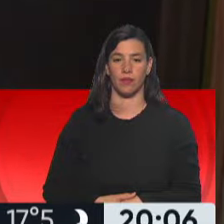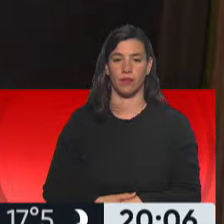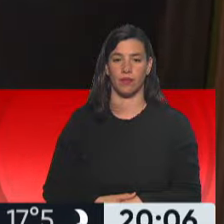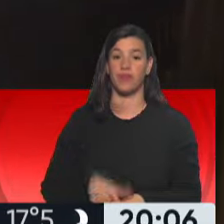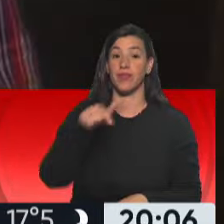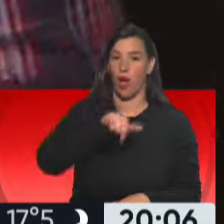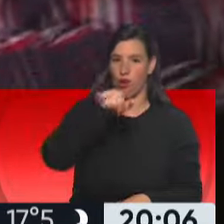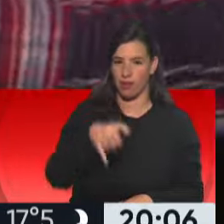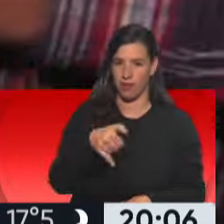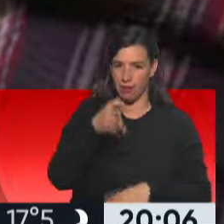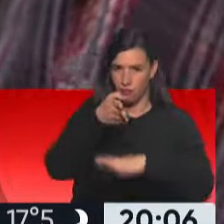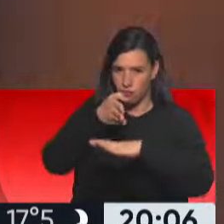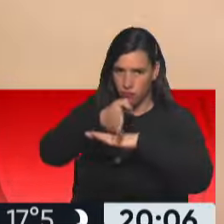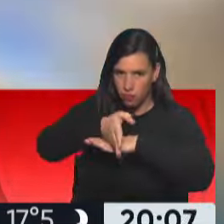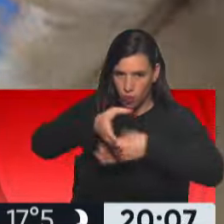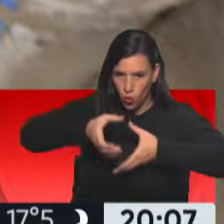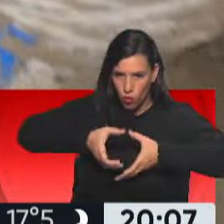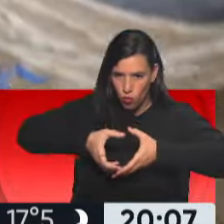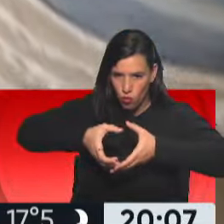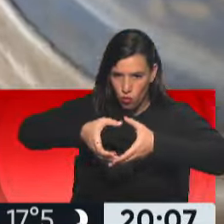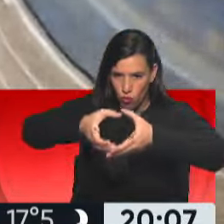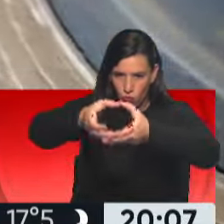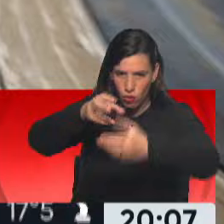Ahora sí, entramos al túnel.